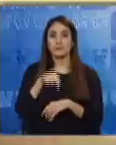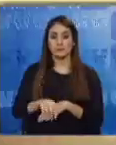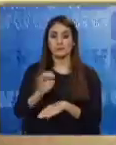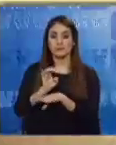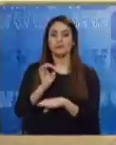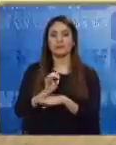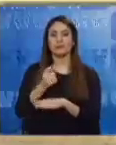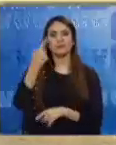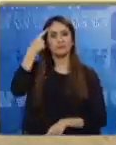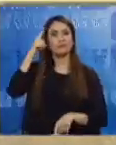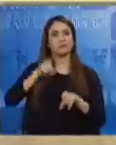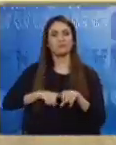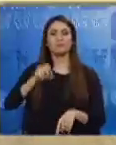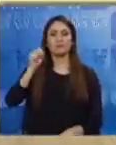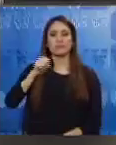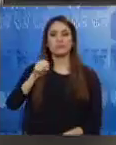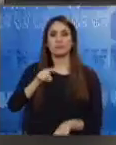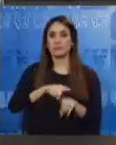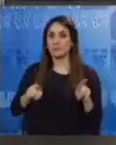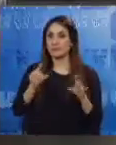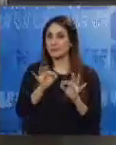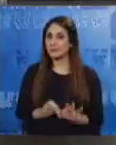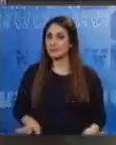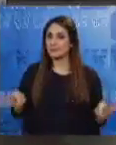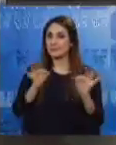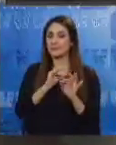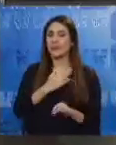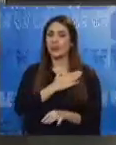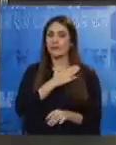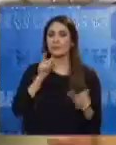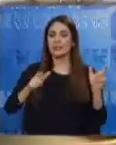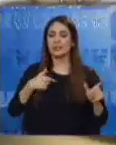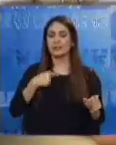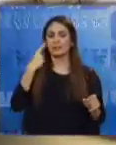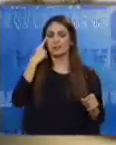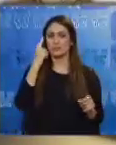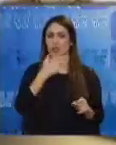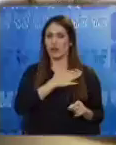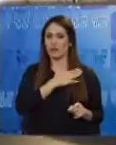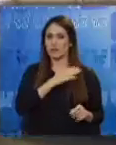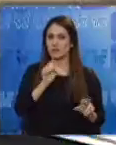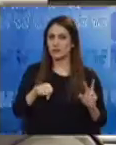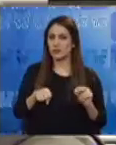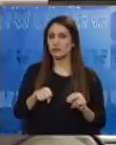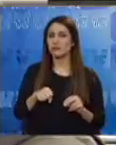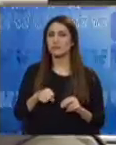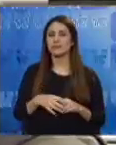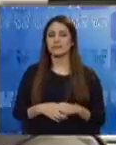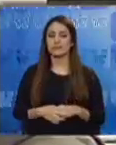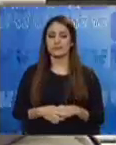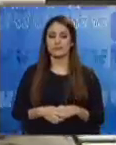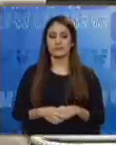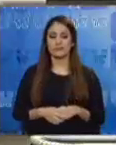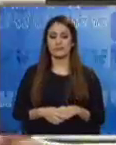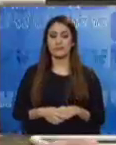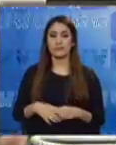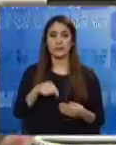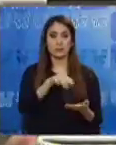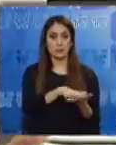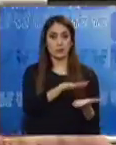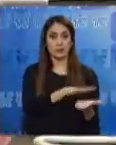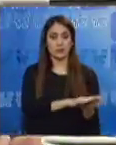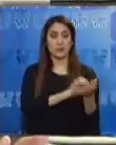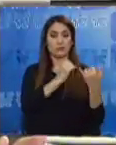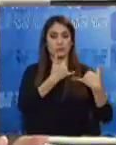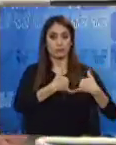coincide con este pensamiento, pero señala que es necesario crear confianza en la ciudadanía con respecto al nuevo sistema. Ya sea que el proyecto se mantenga como